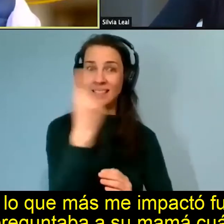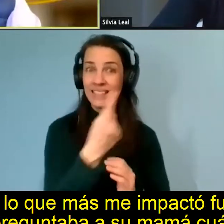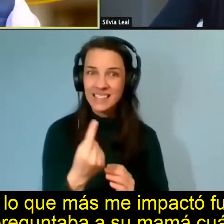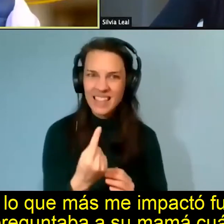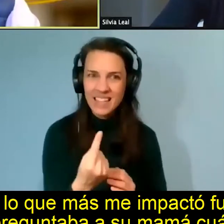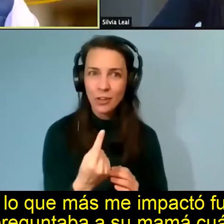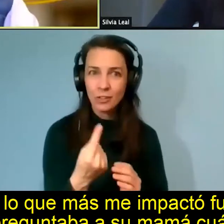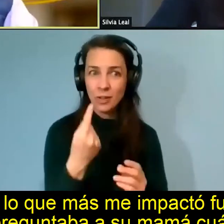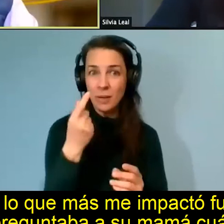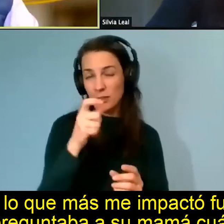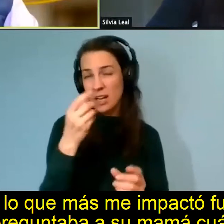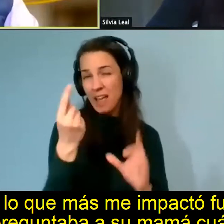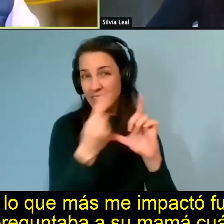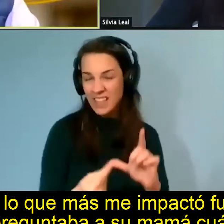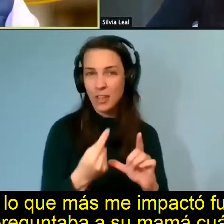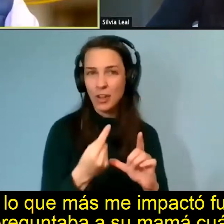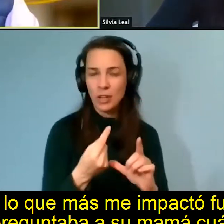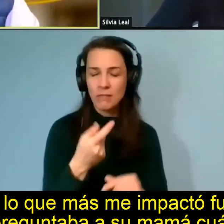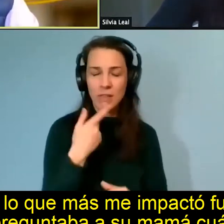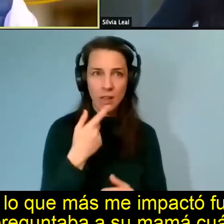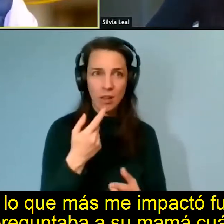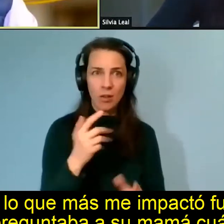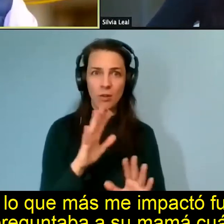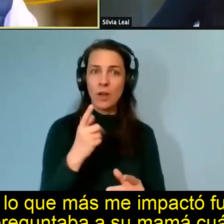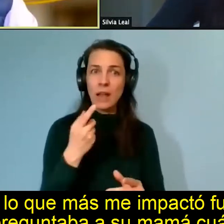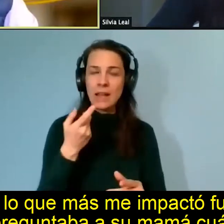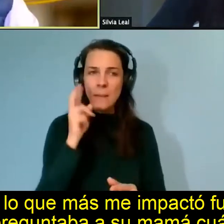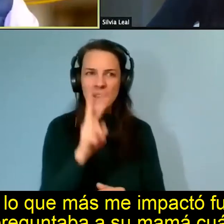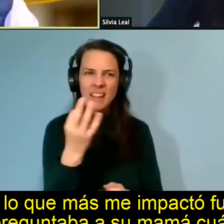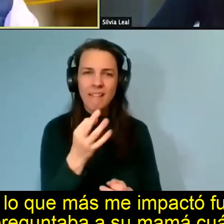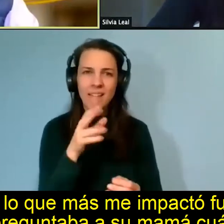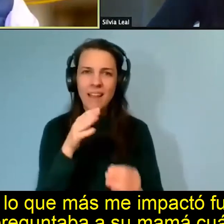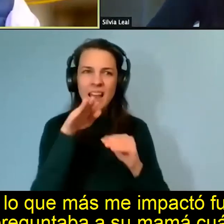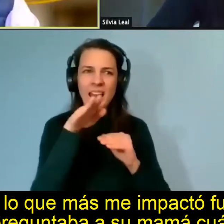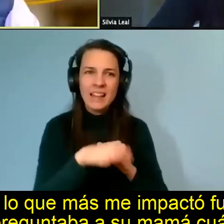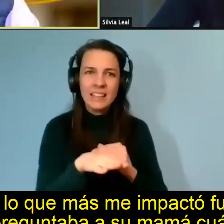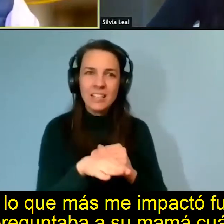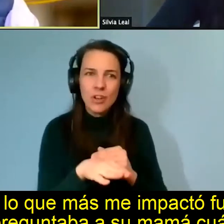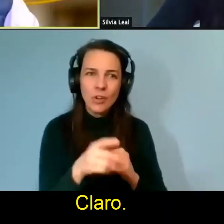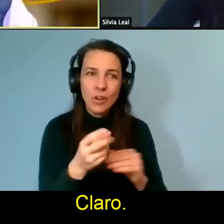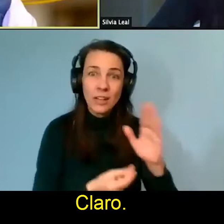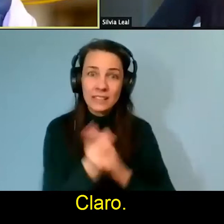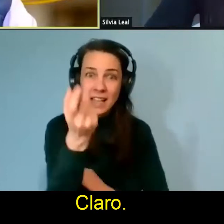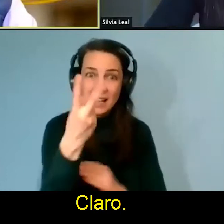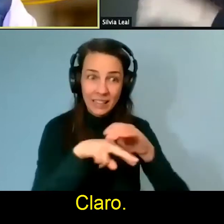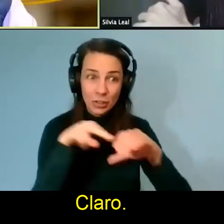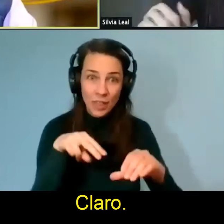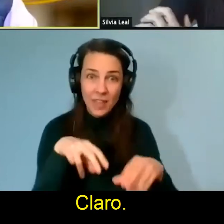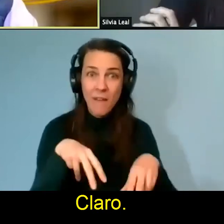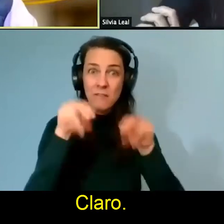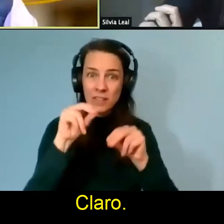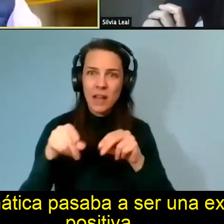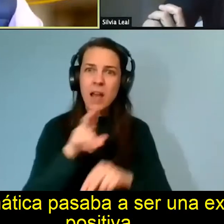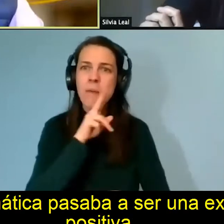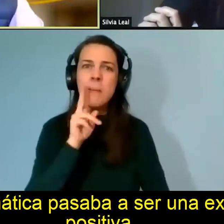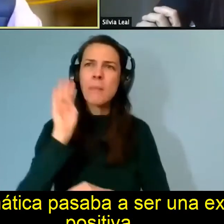más me impactó fue aquel niño que cuando salía a hacerse la resonancia le preguntaba a su mamá, ¿cuándo volvemos? Claro, una